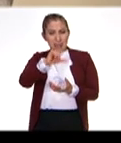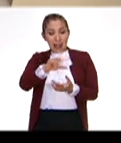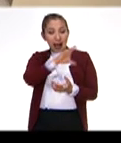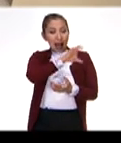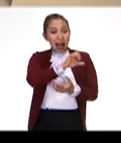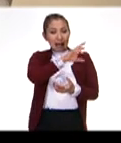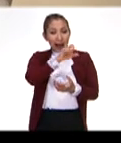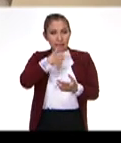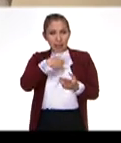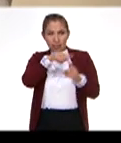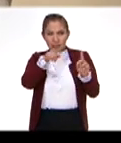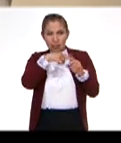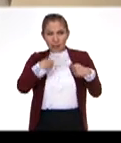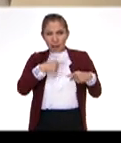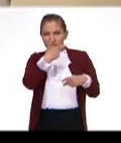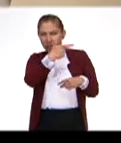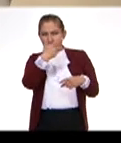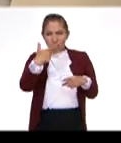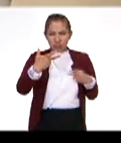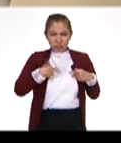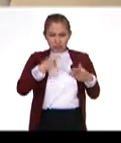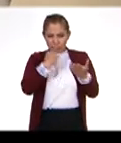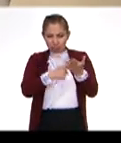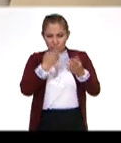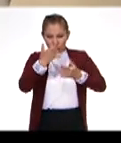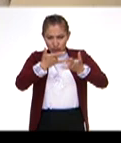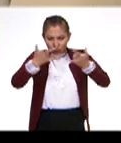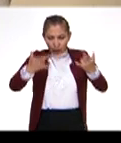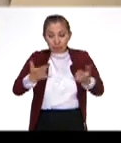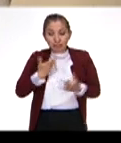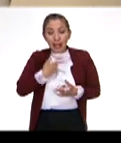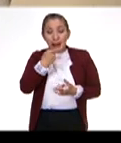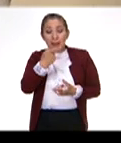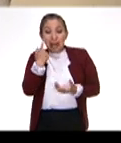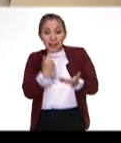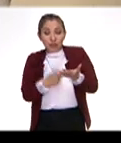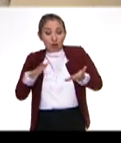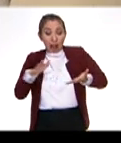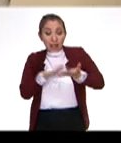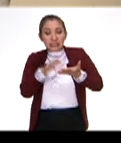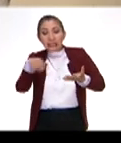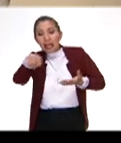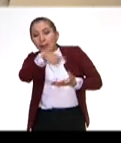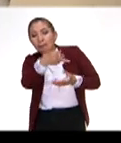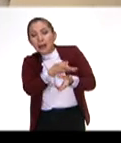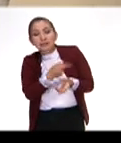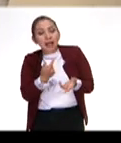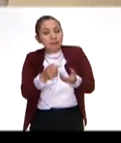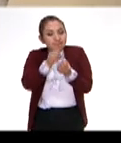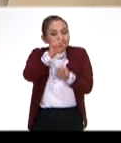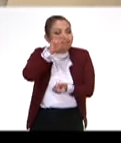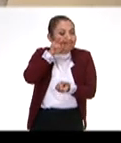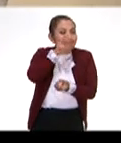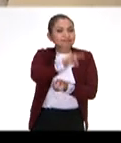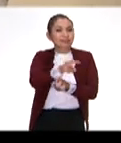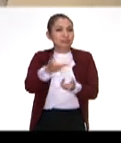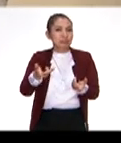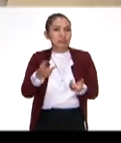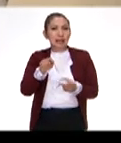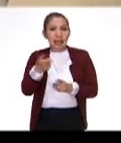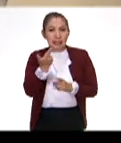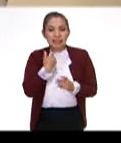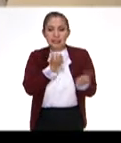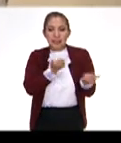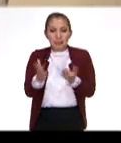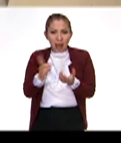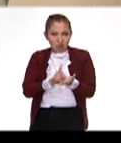varios personajes, creo que alrededor de 7 u 8, y habla del interior de la cárcel, los sucesos que ocurren en la cárcel, desde el